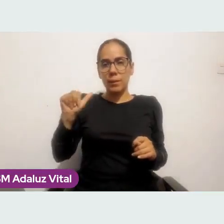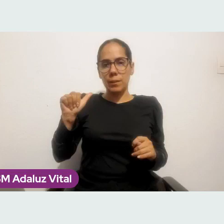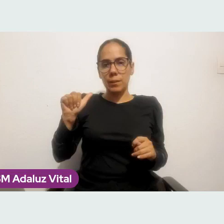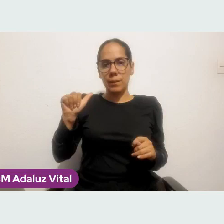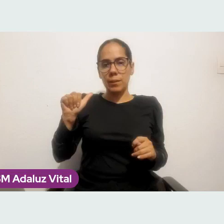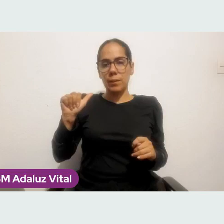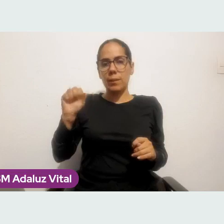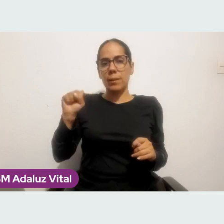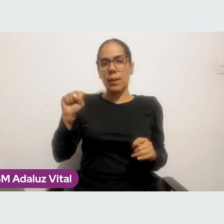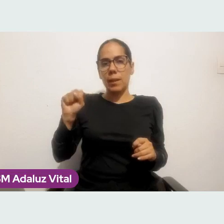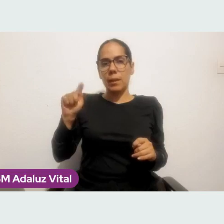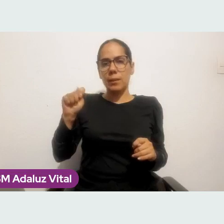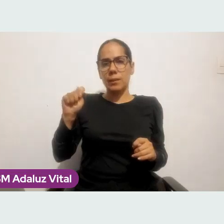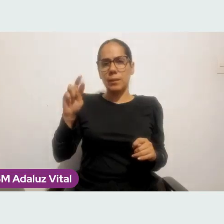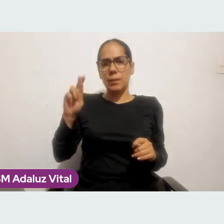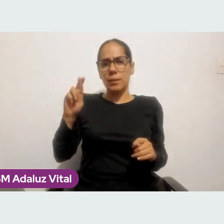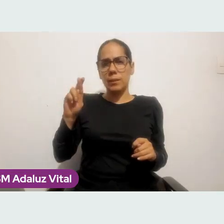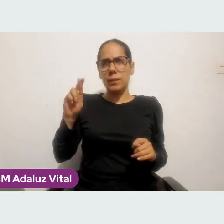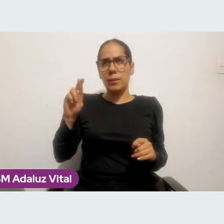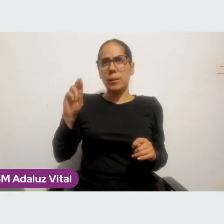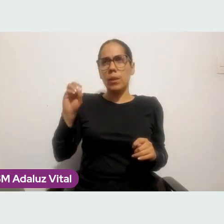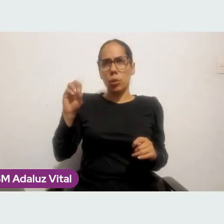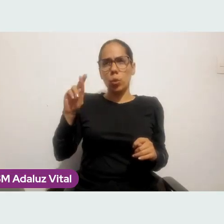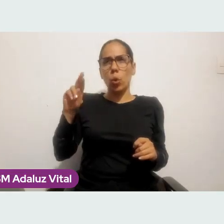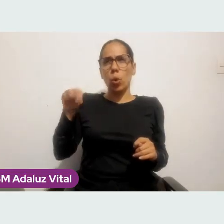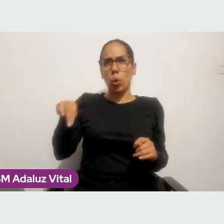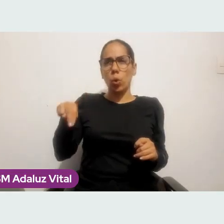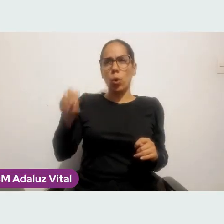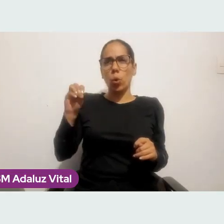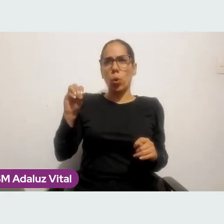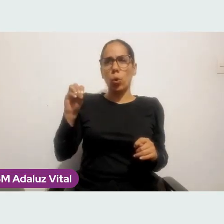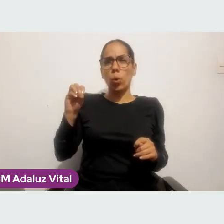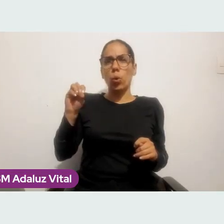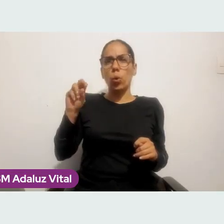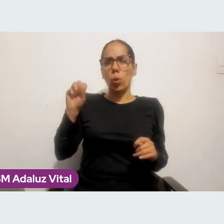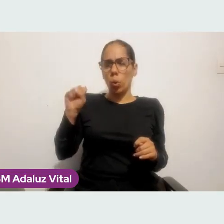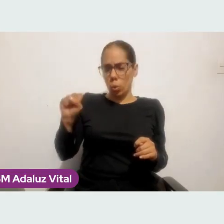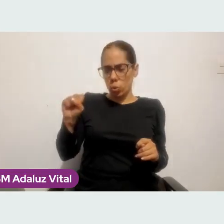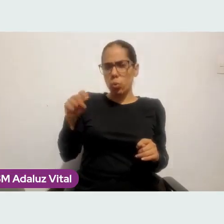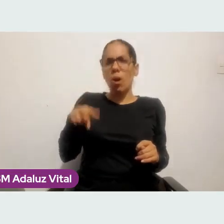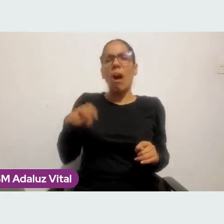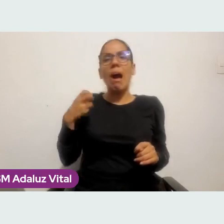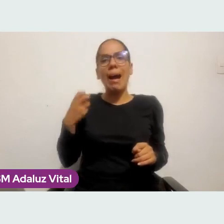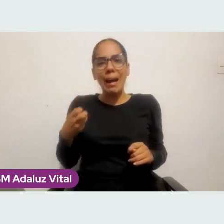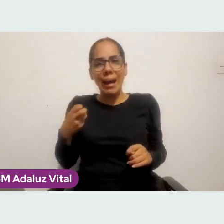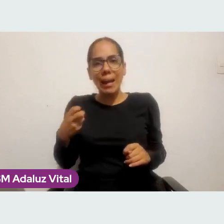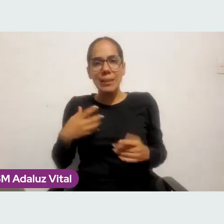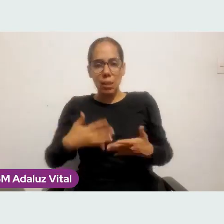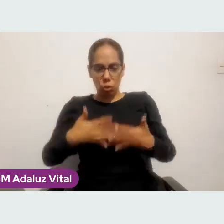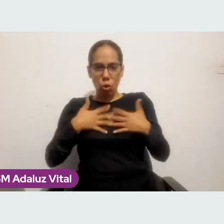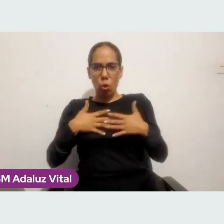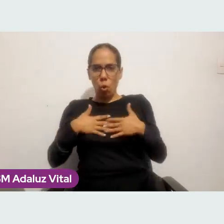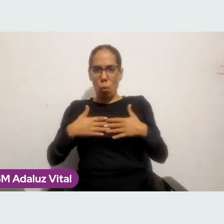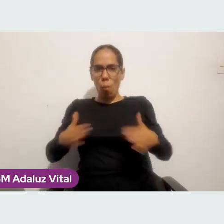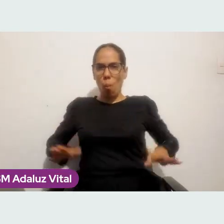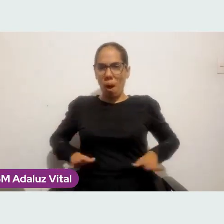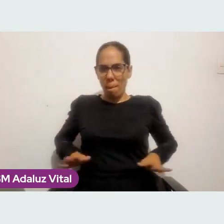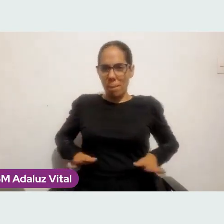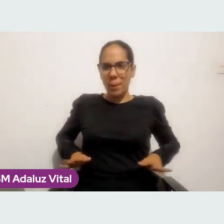estos trastornos de personalidad, cuando se presentan, que luego es muy común escuchar que la gente ya